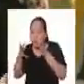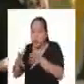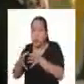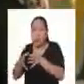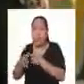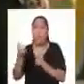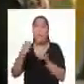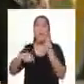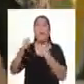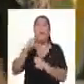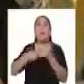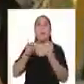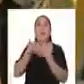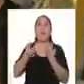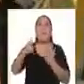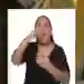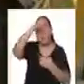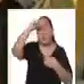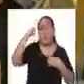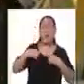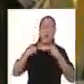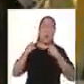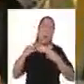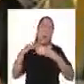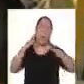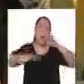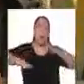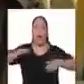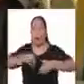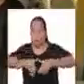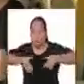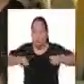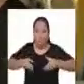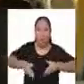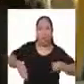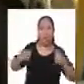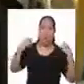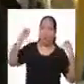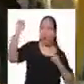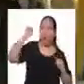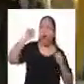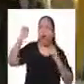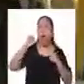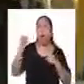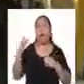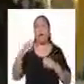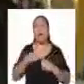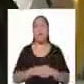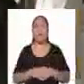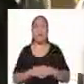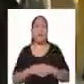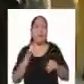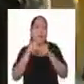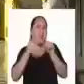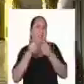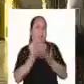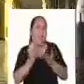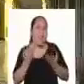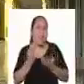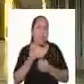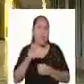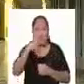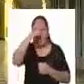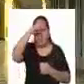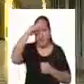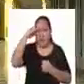de artículos para el verano, es decir, la ropa de baño, los bikinis, las tangas, las ungas, las toallas de playa, los flotadores.